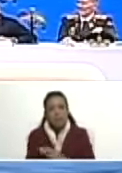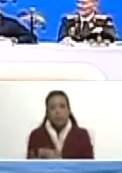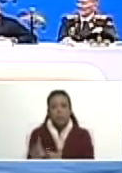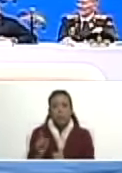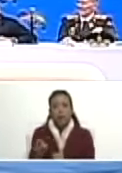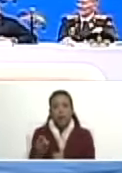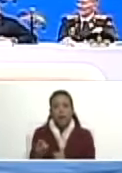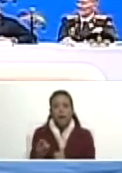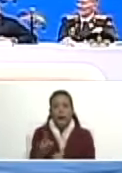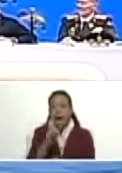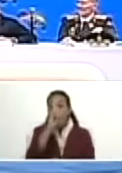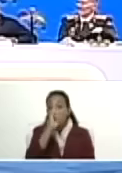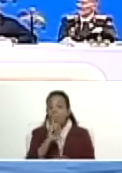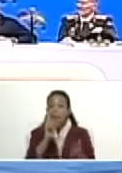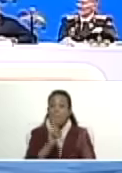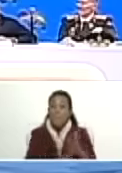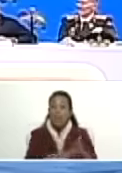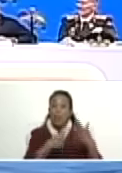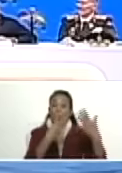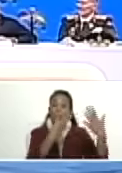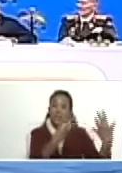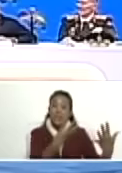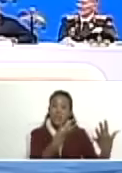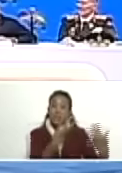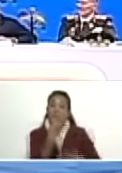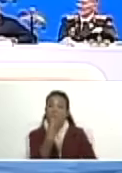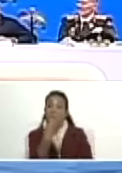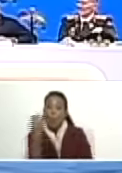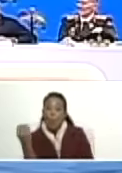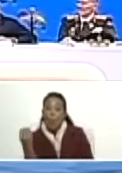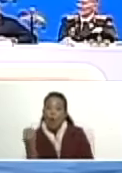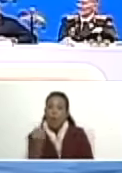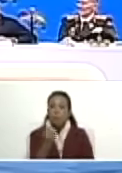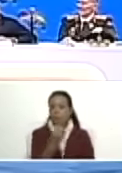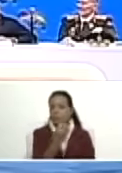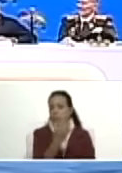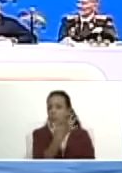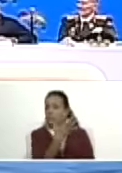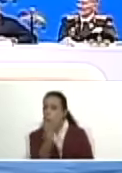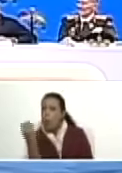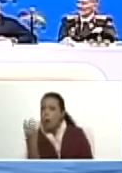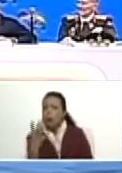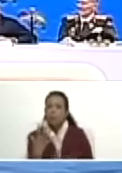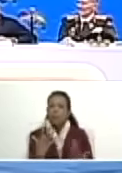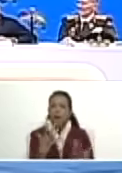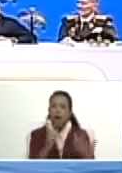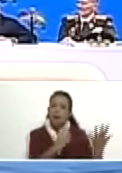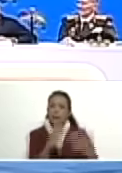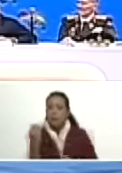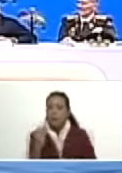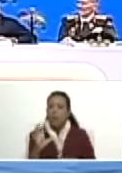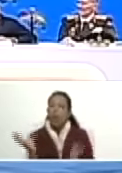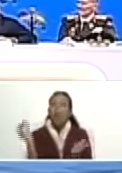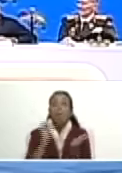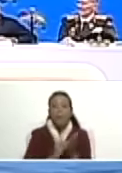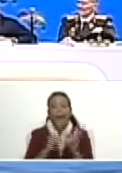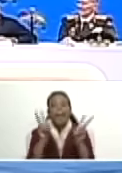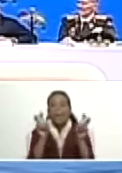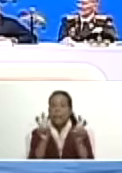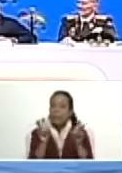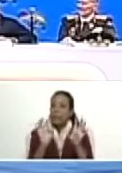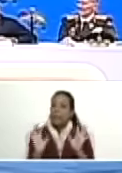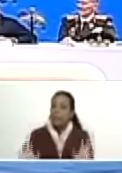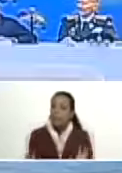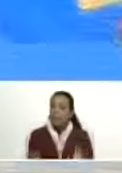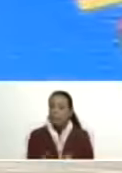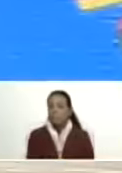Es en los años 50 y 60 que se pone en primer plano el tema nuevamente.